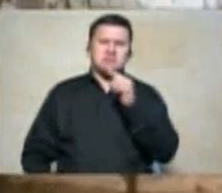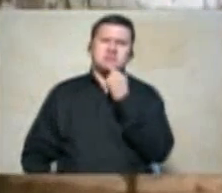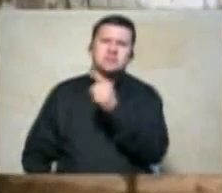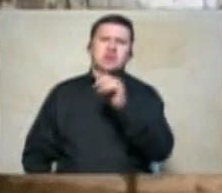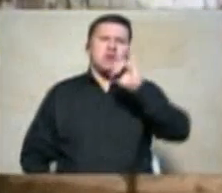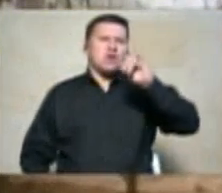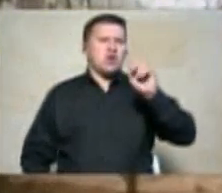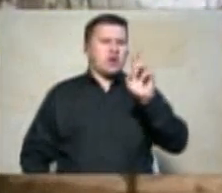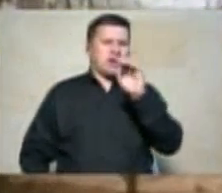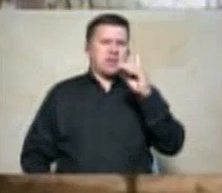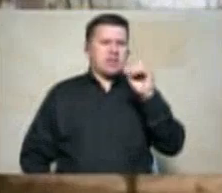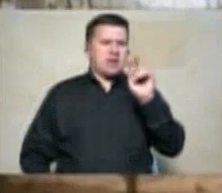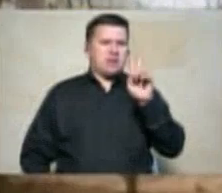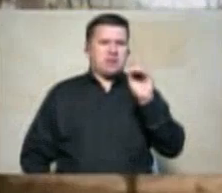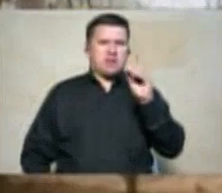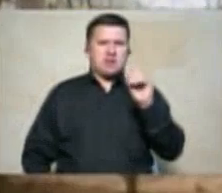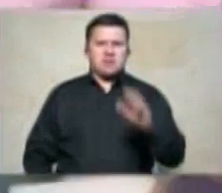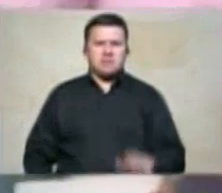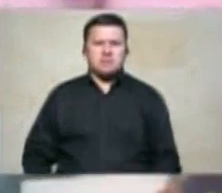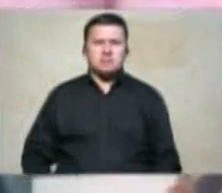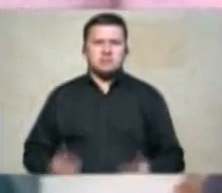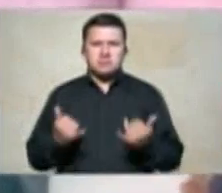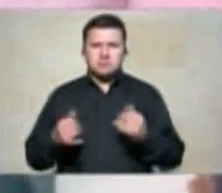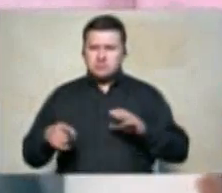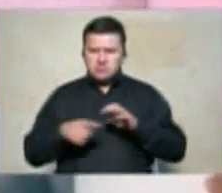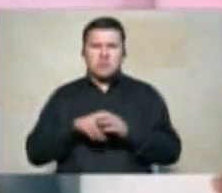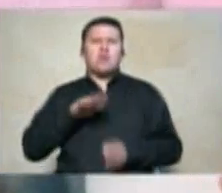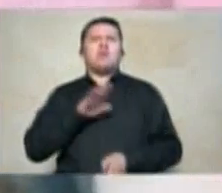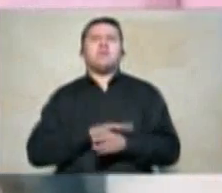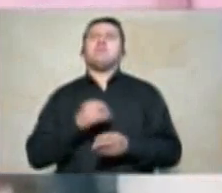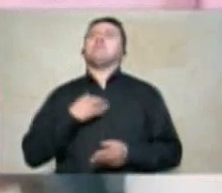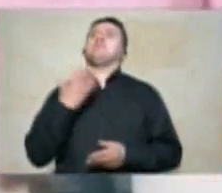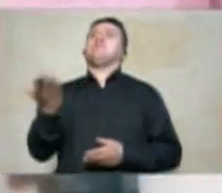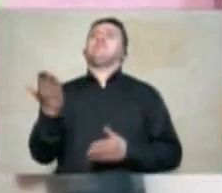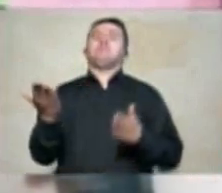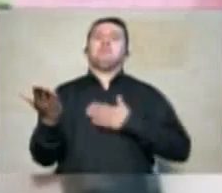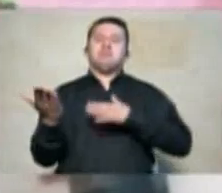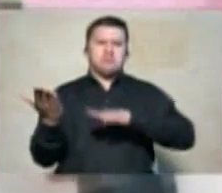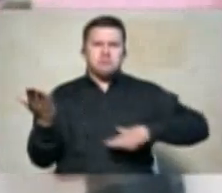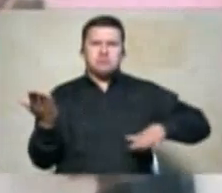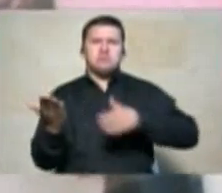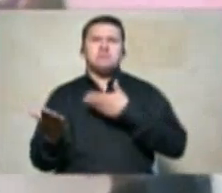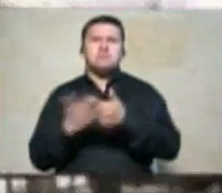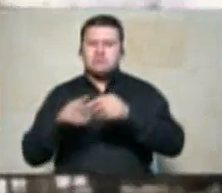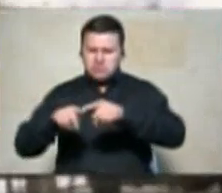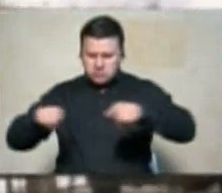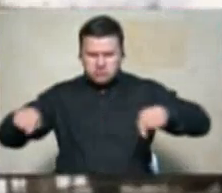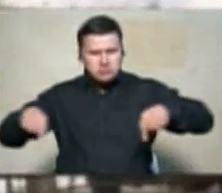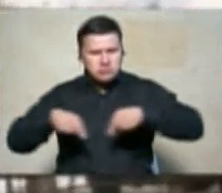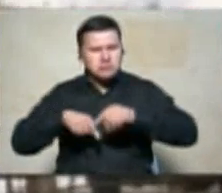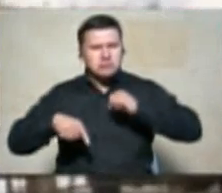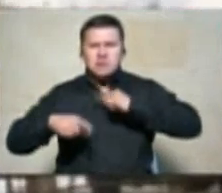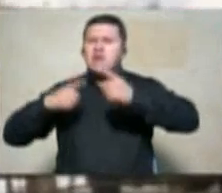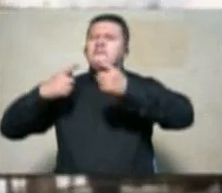su buena fe en la compra de predios supuestamente vendidos por campesinos asesinados.